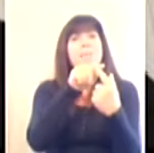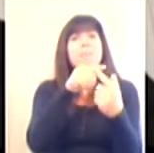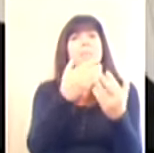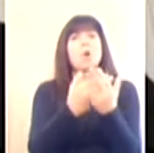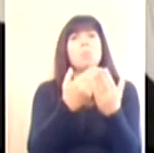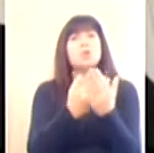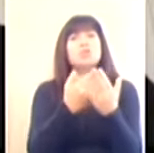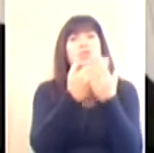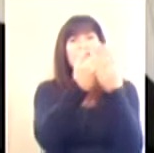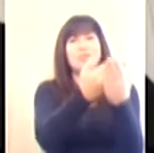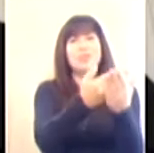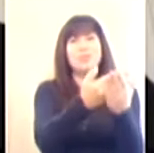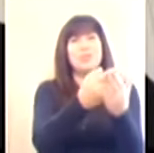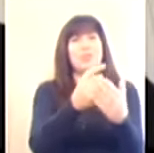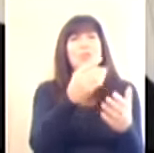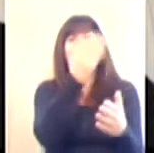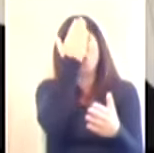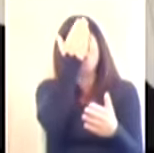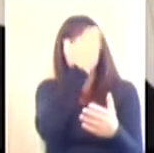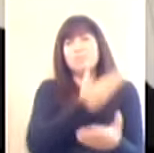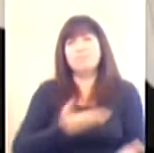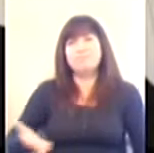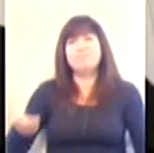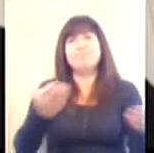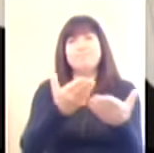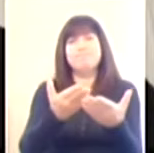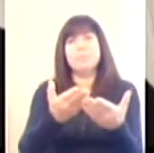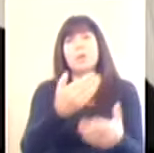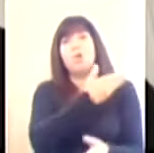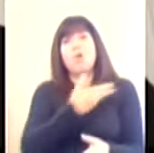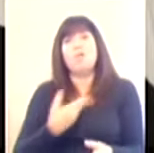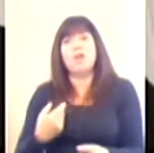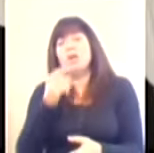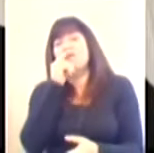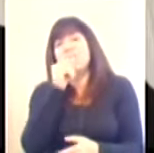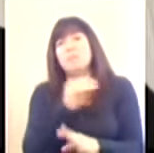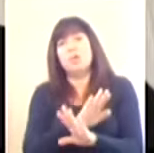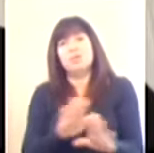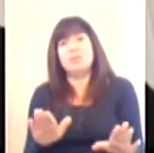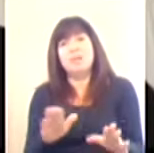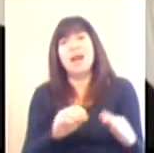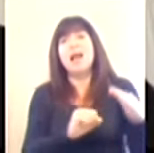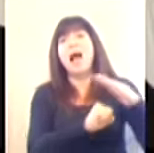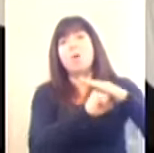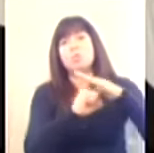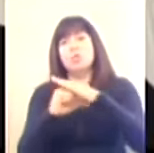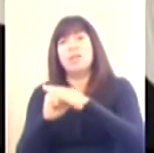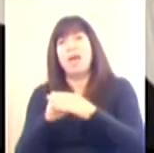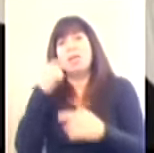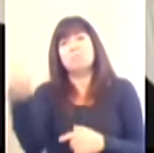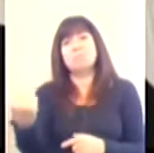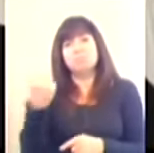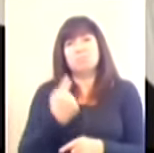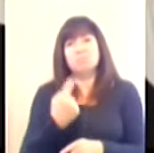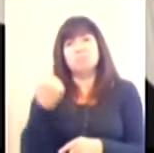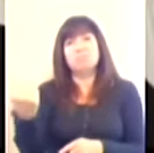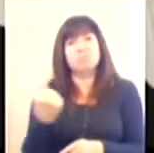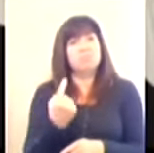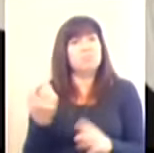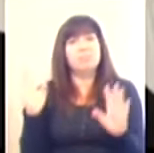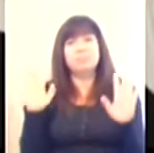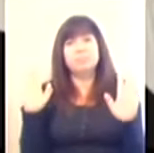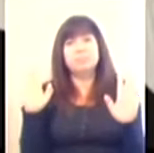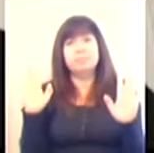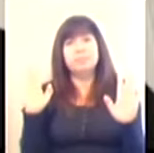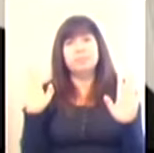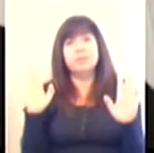es esencial porque el gobierno va a terminar muy rápido. Las autoridades entramos y salimos, somos completamente transitorias y